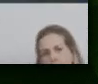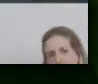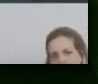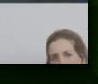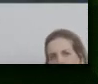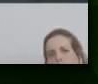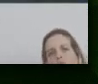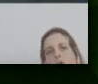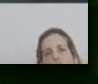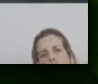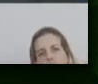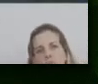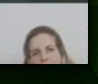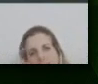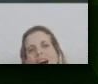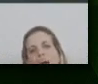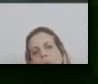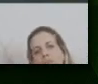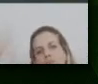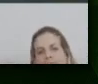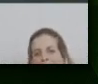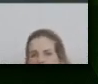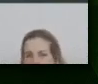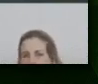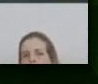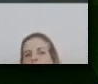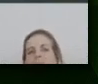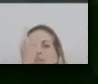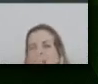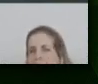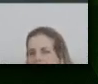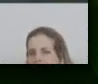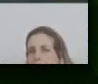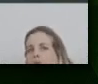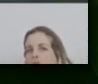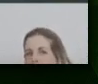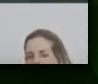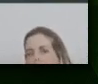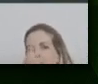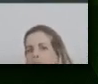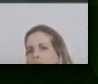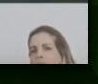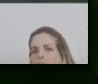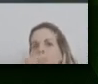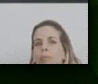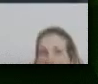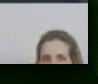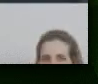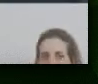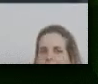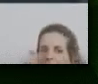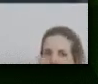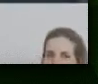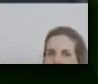Y ahí advertimos que tal vez podía ser la primera vez que Bolivia tuviera un presidente que se parezca a Bolivia, que